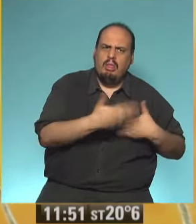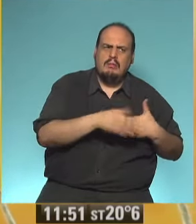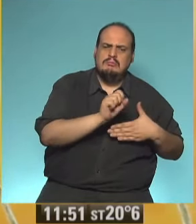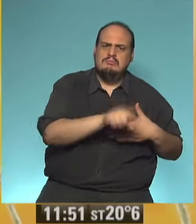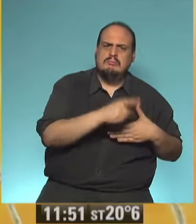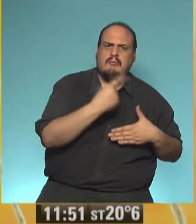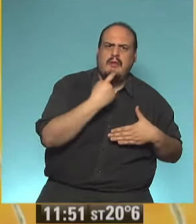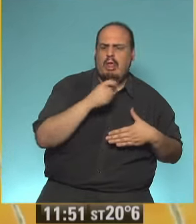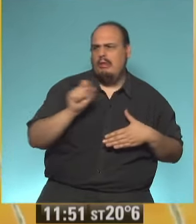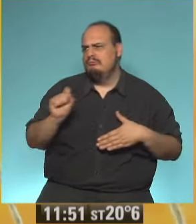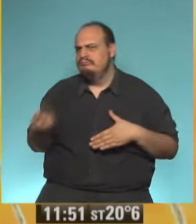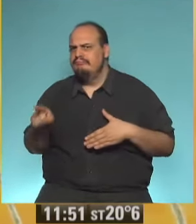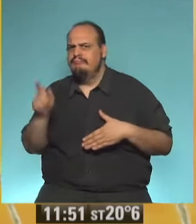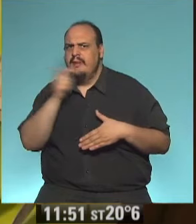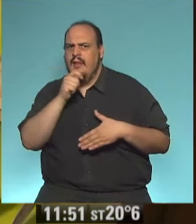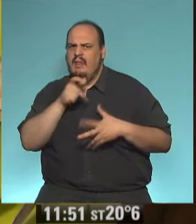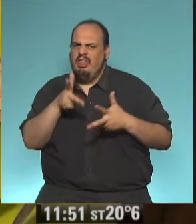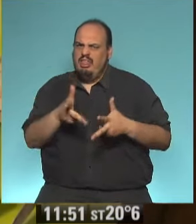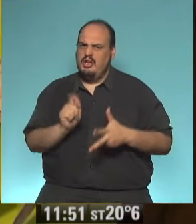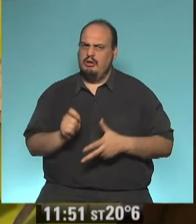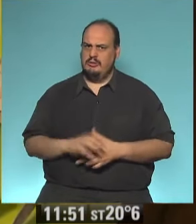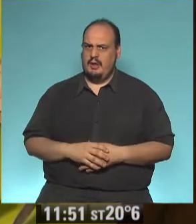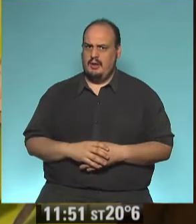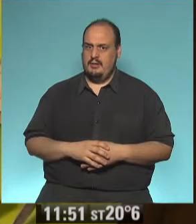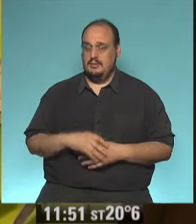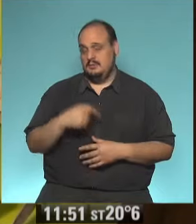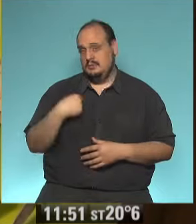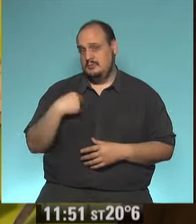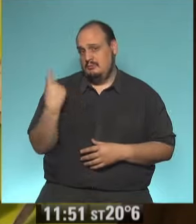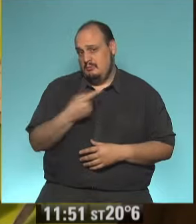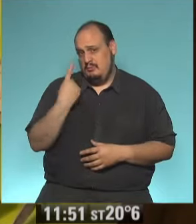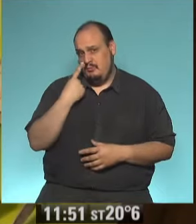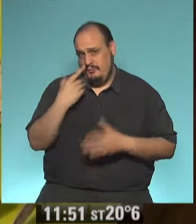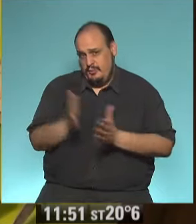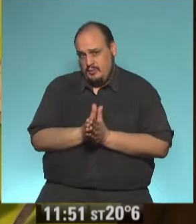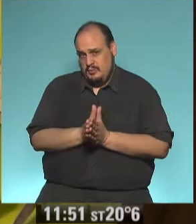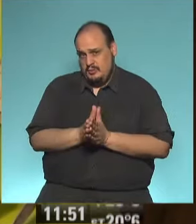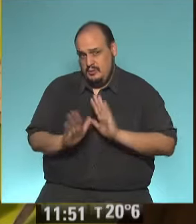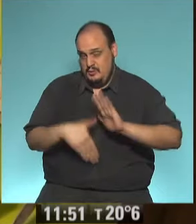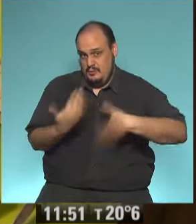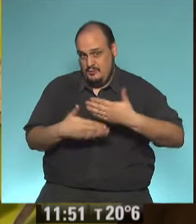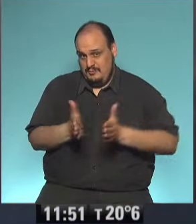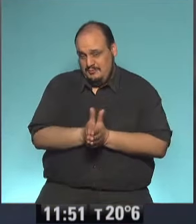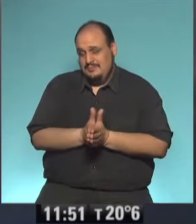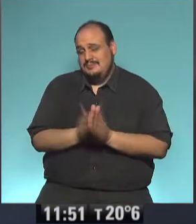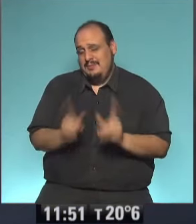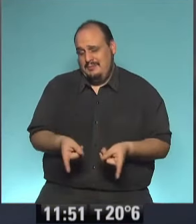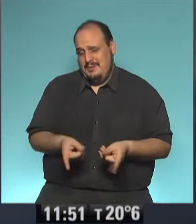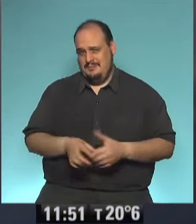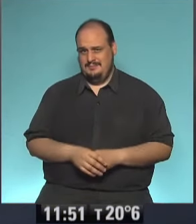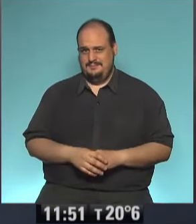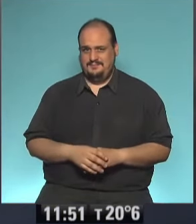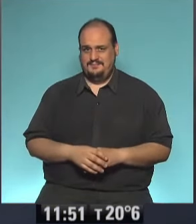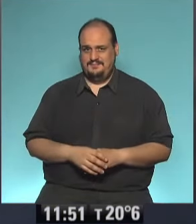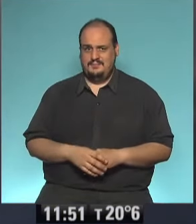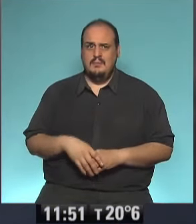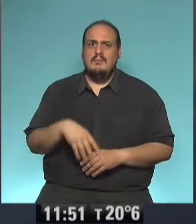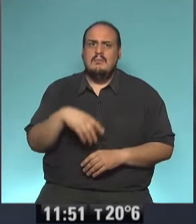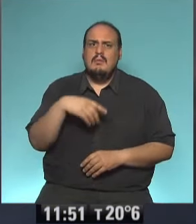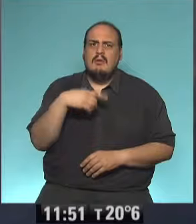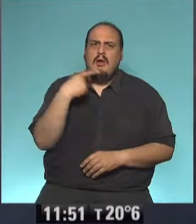de nene o de nena? Si vamos a vivir juntos, juntos hay que jugar. Son